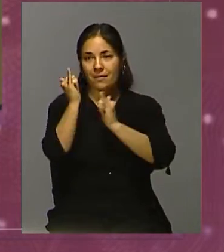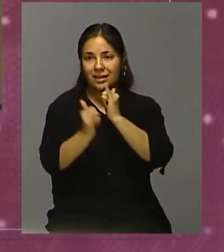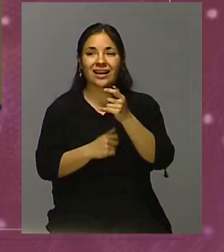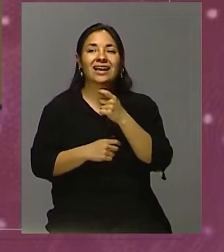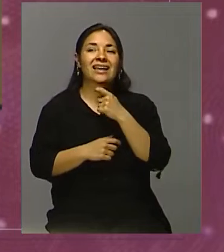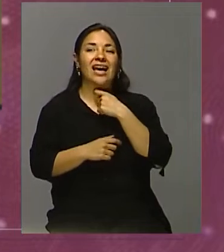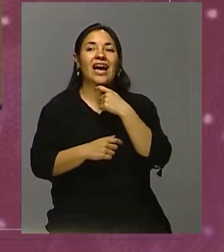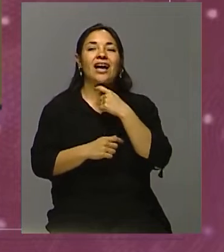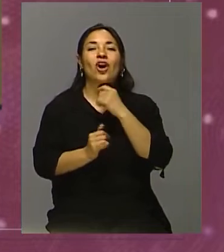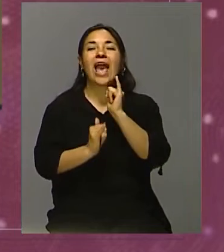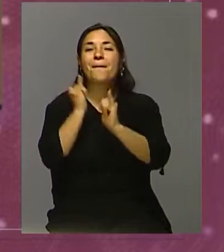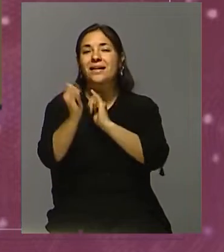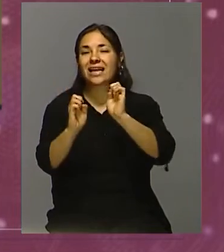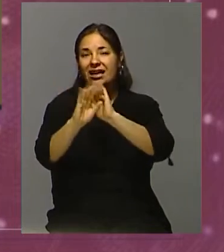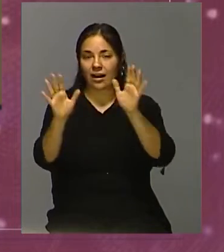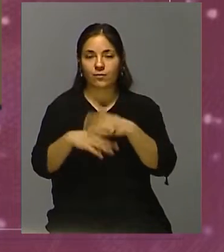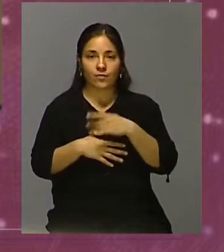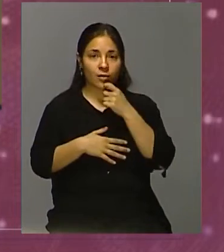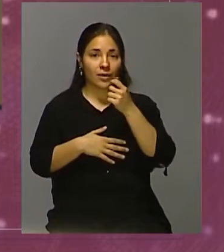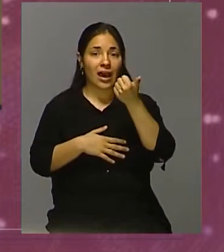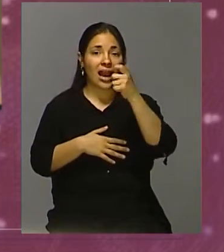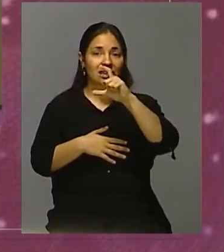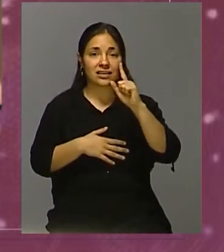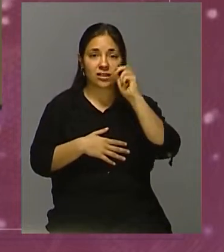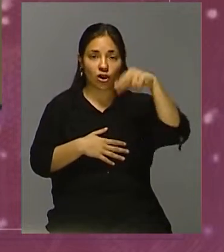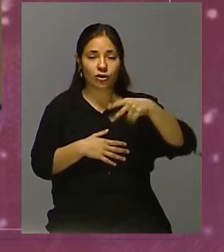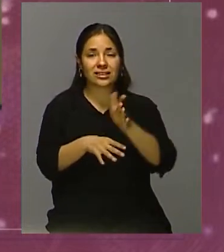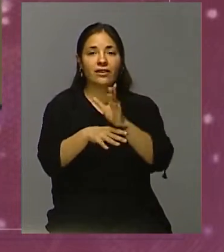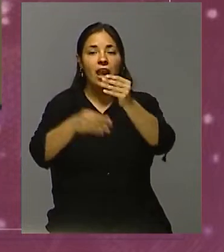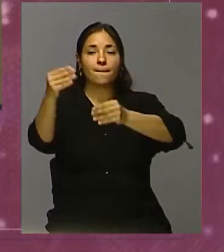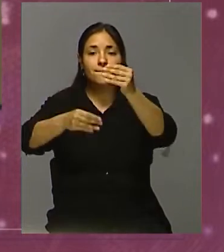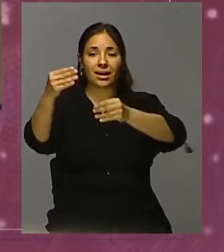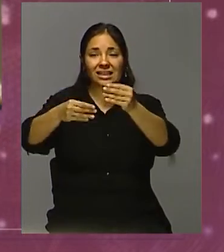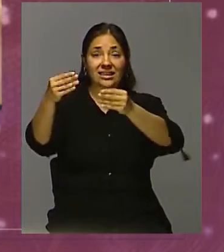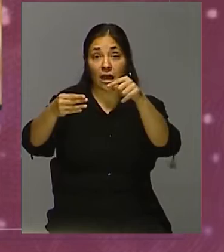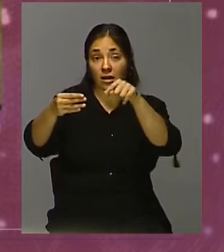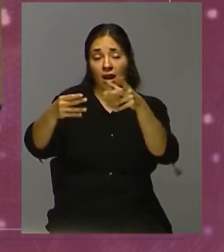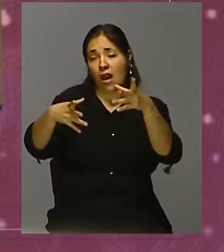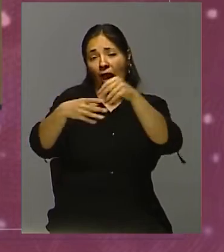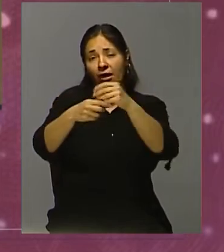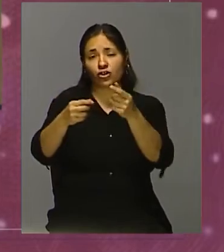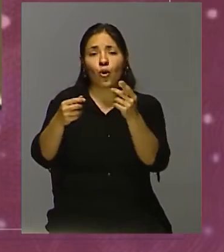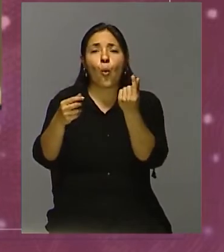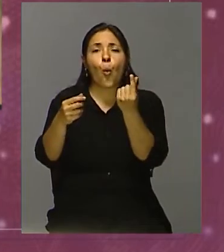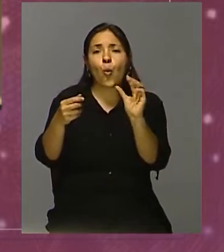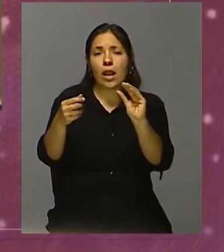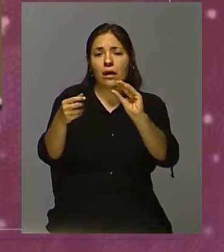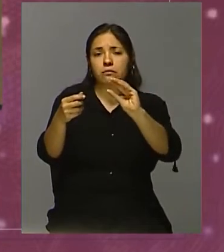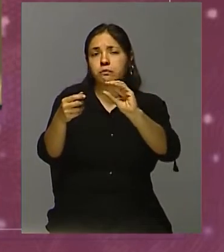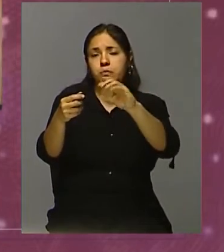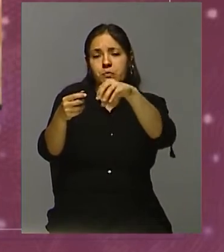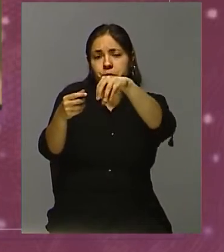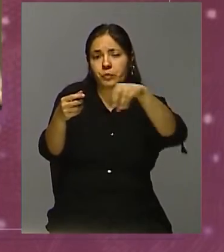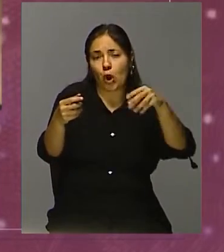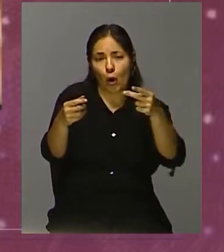simple posible. Cuando nos compramos una acción, nos compramos una pequeña parte de una empresa. Es lo mismo comprarse toda la acción, toda la empresa,